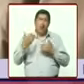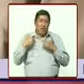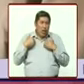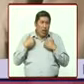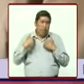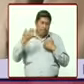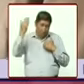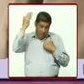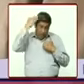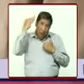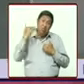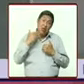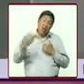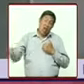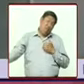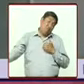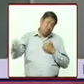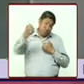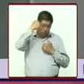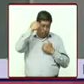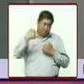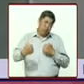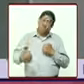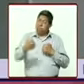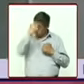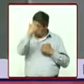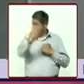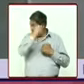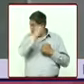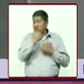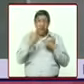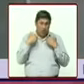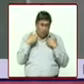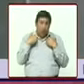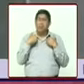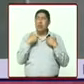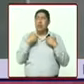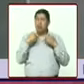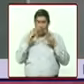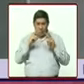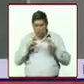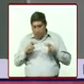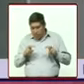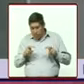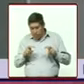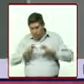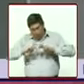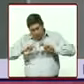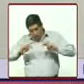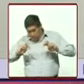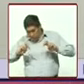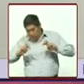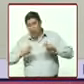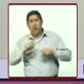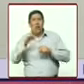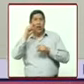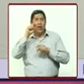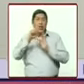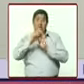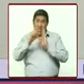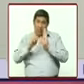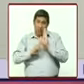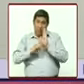nivel de la cabeza, ¿no? Ha sido agredida, se ha descartado un tema sexual, pero ha